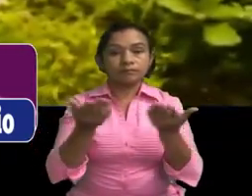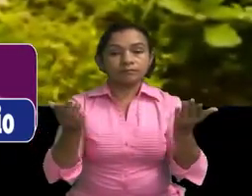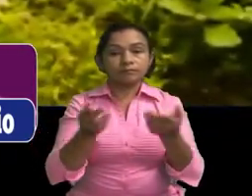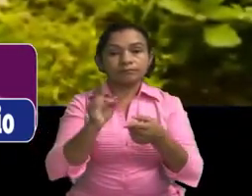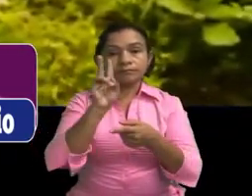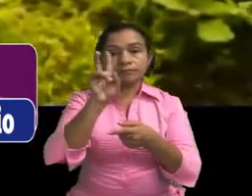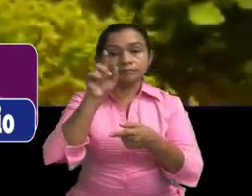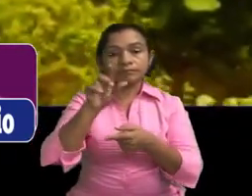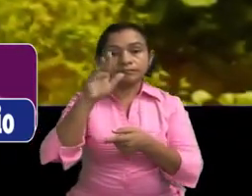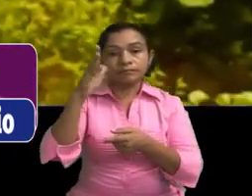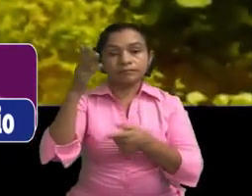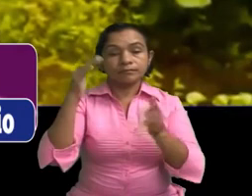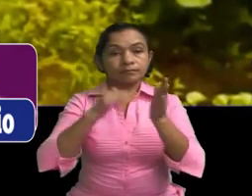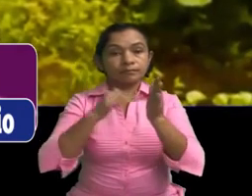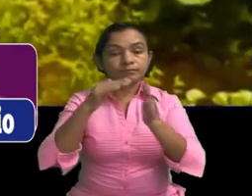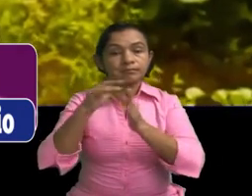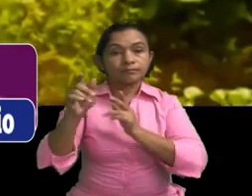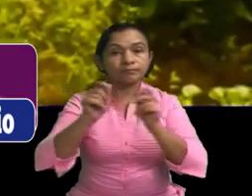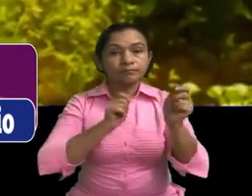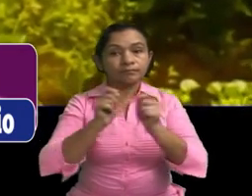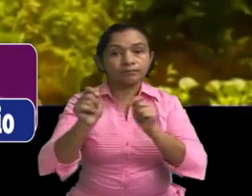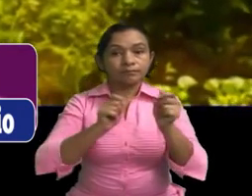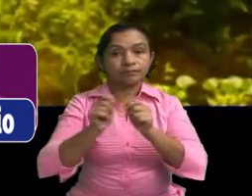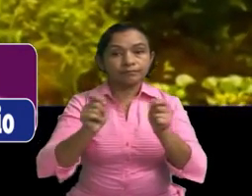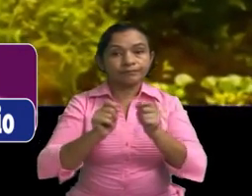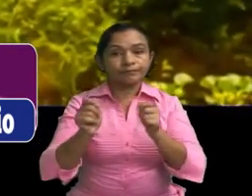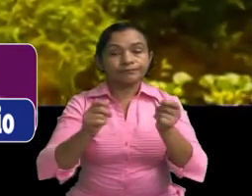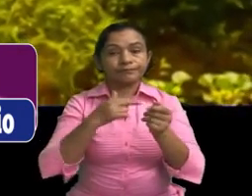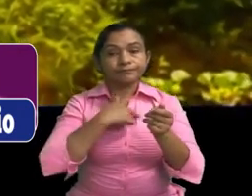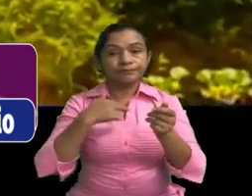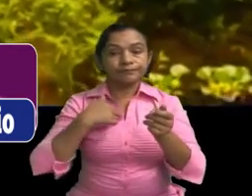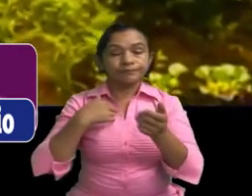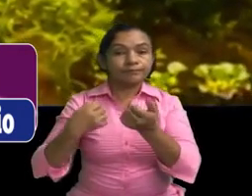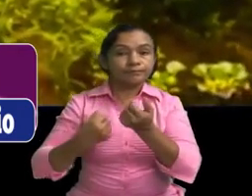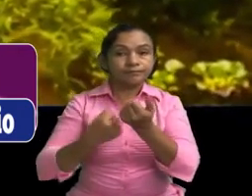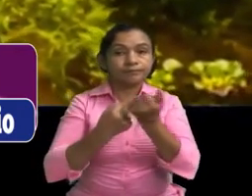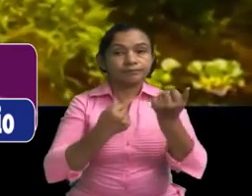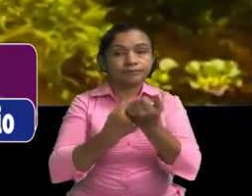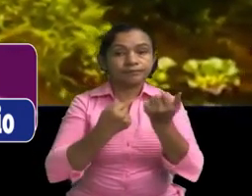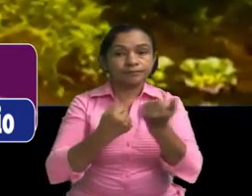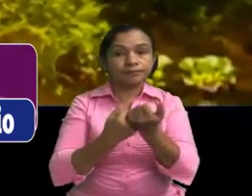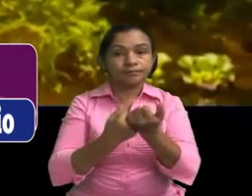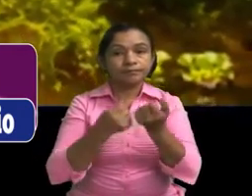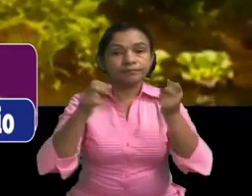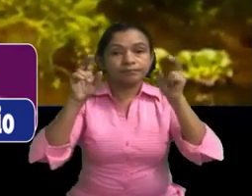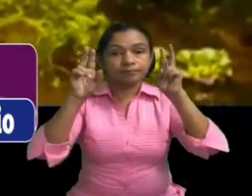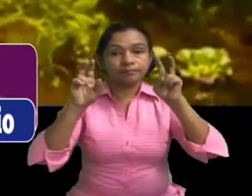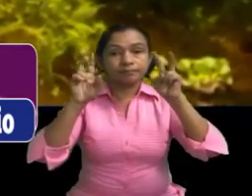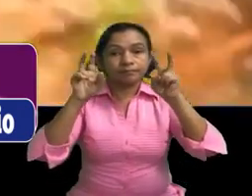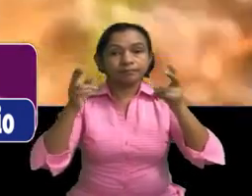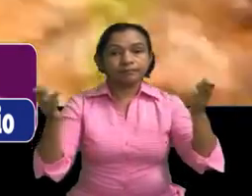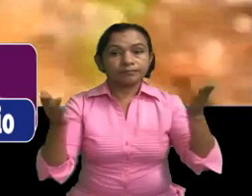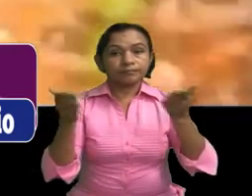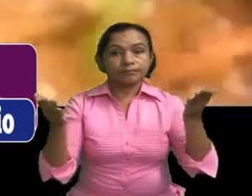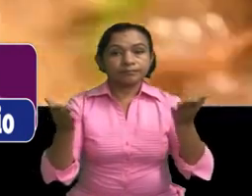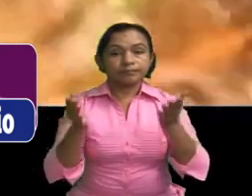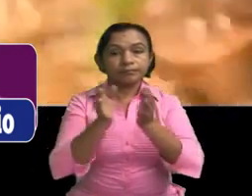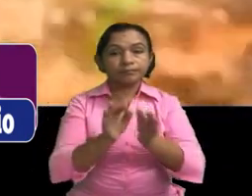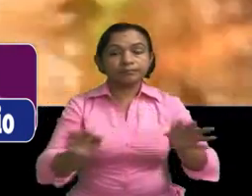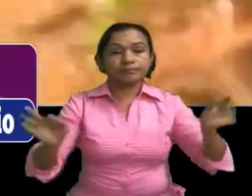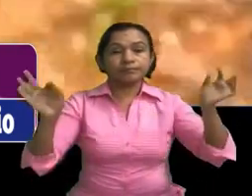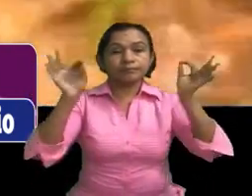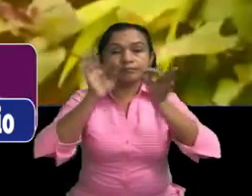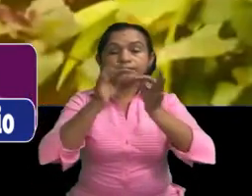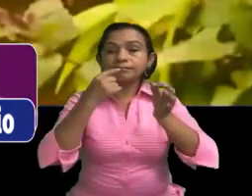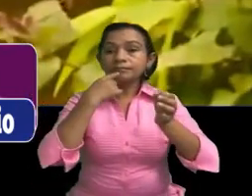2.9 millones de dólares y que también viene a complementar estos temas, ¿verdad? Que también es muy importante